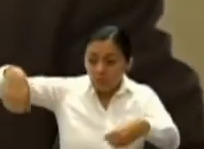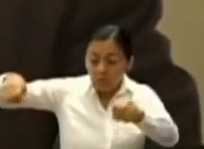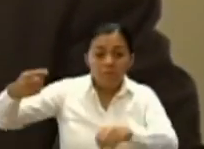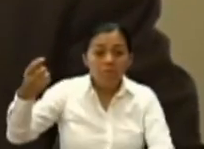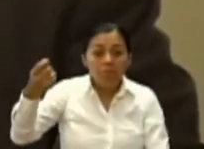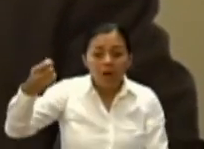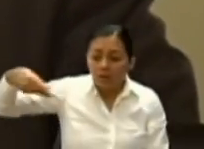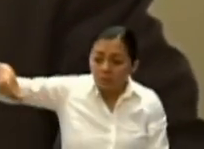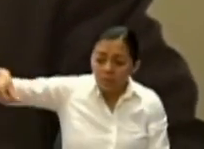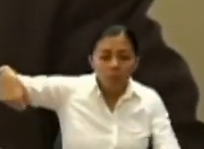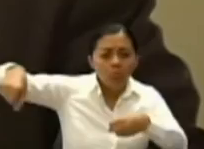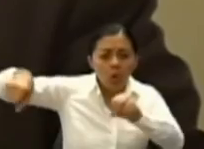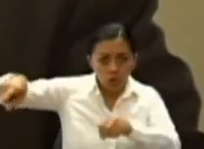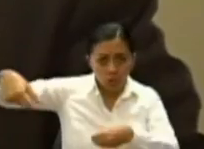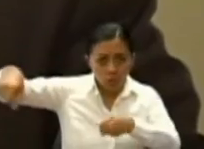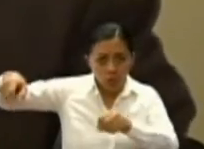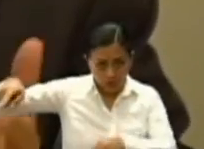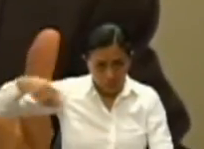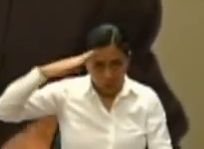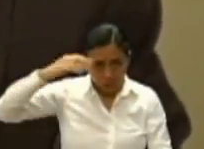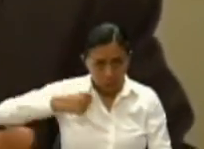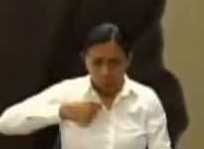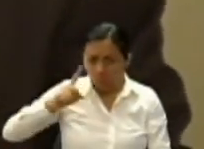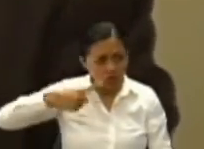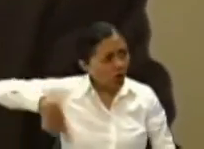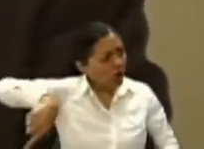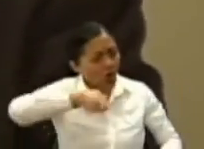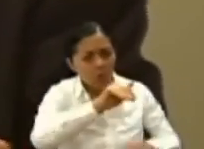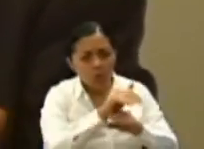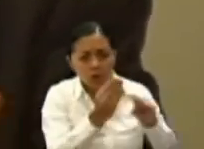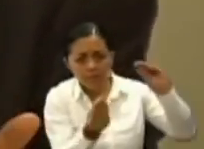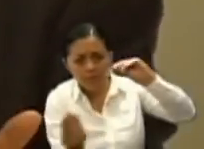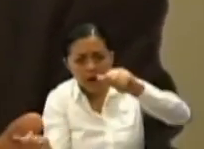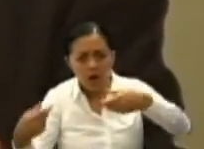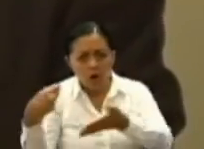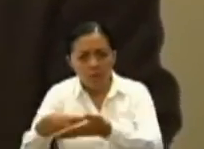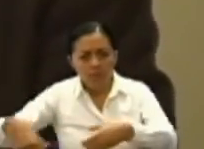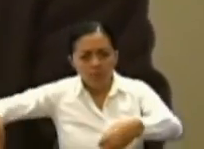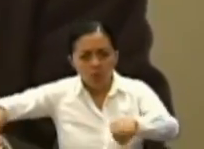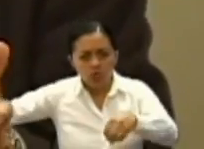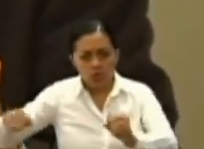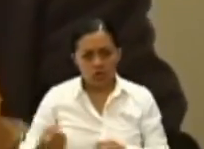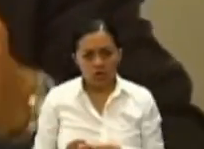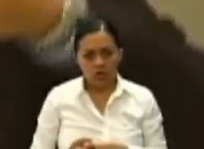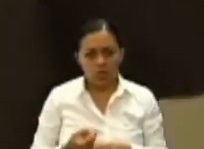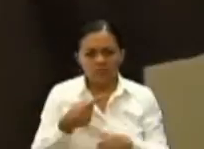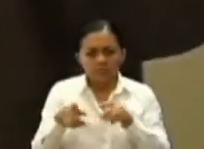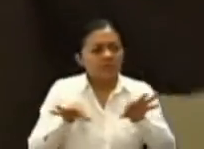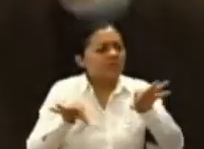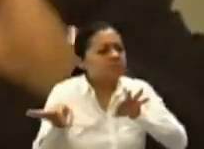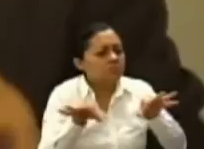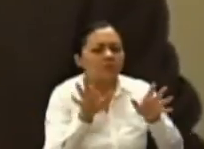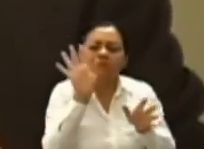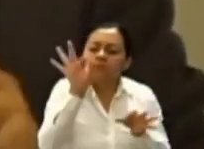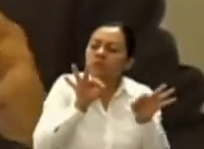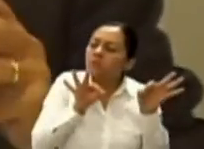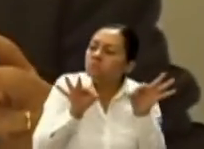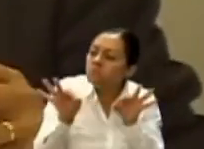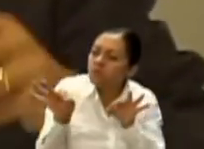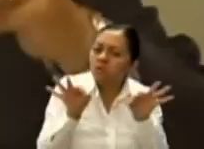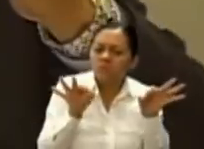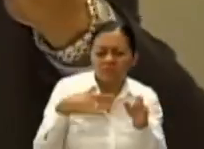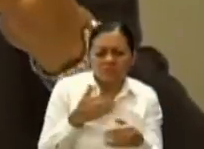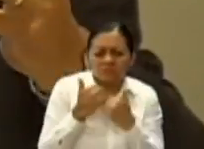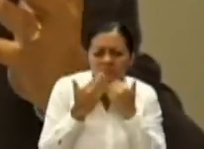ecuatorianos se está investigando ese delito y los responsables de delitos tendrá que ser sancionado y no tenemos por qué dar explicaciones por supuesto más a qué